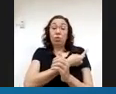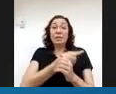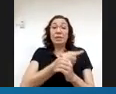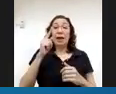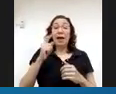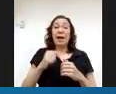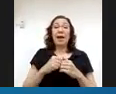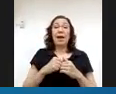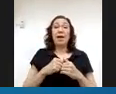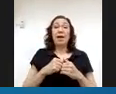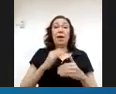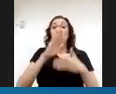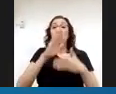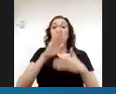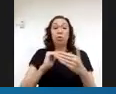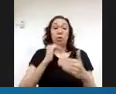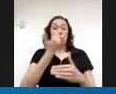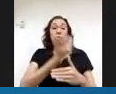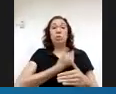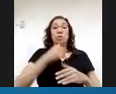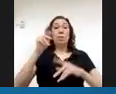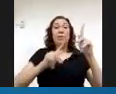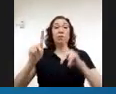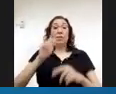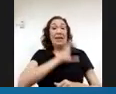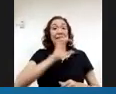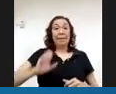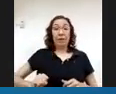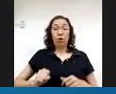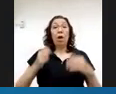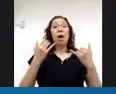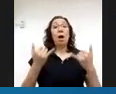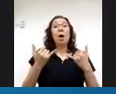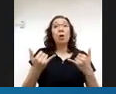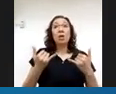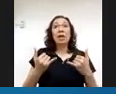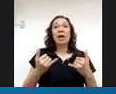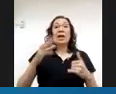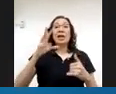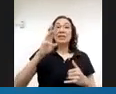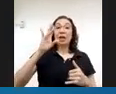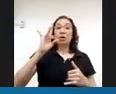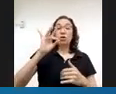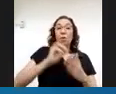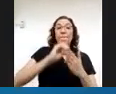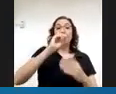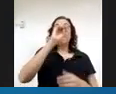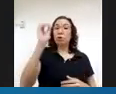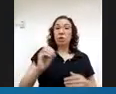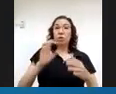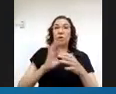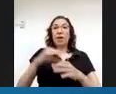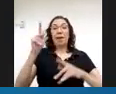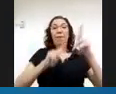para toda nuestra población. En este momento, el 68% de la